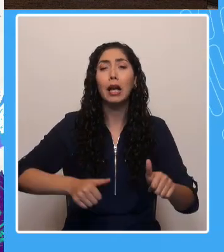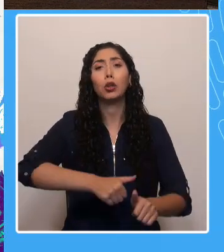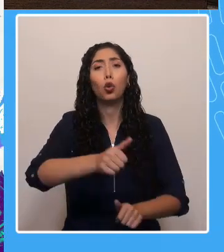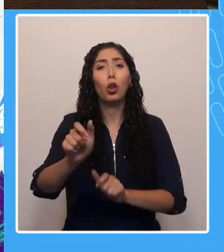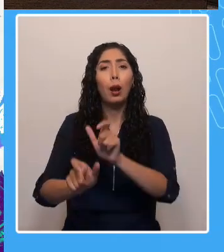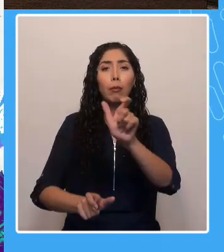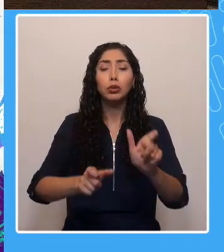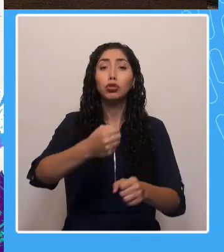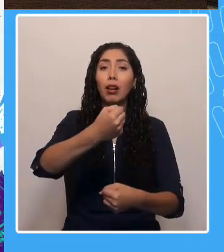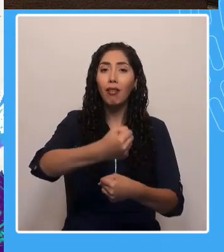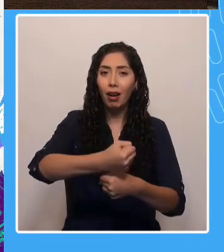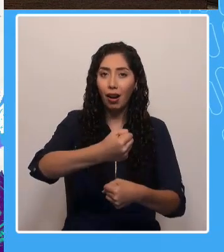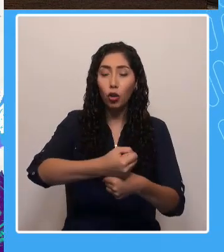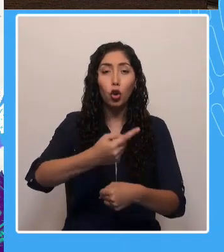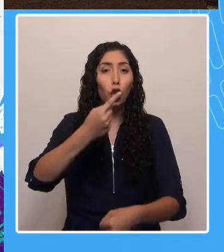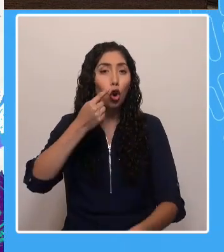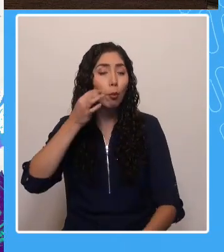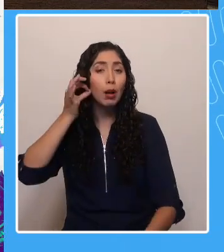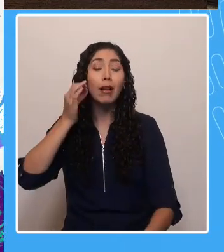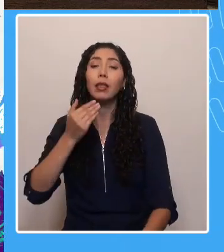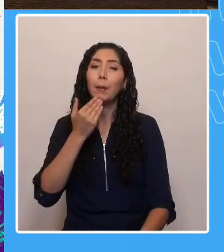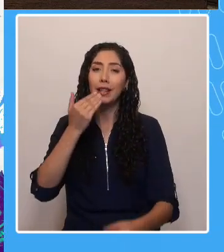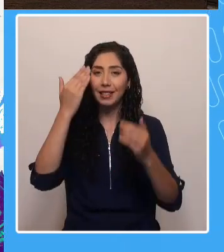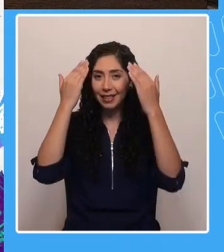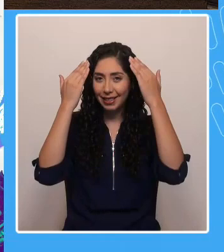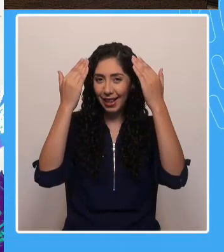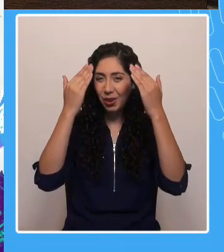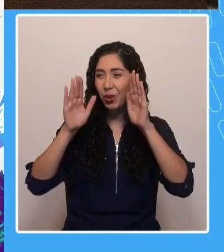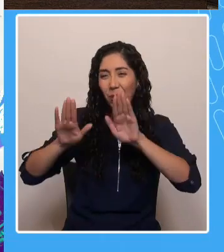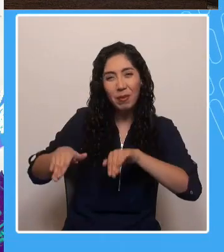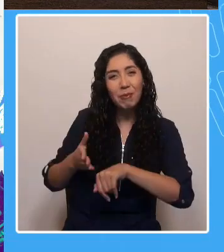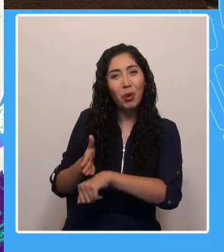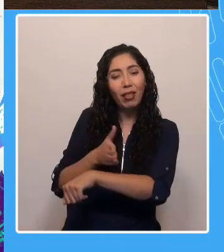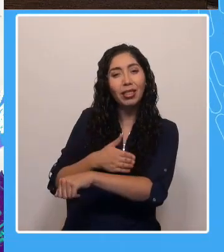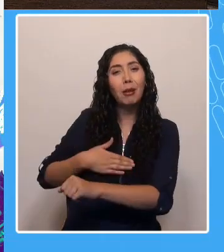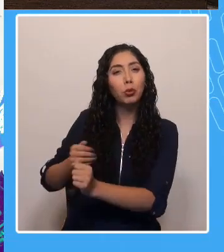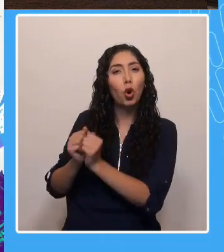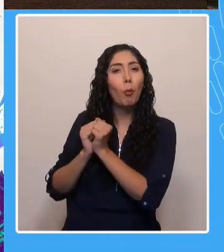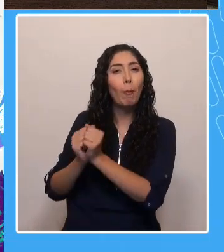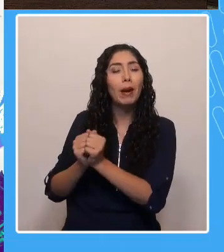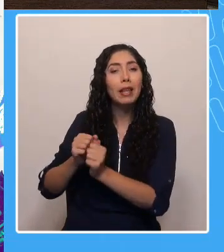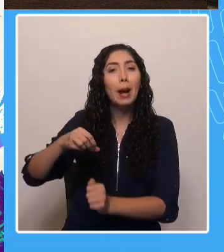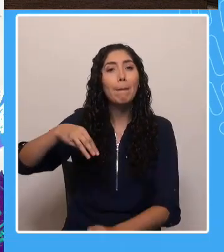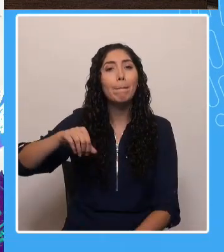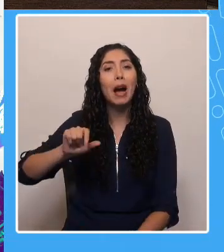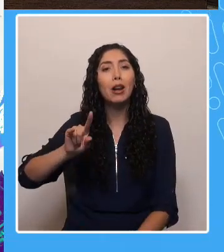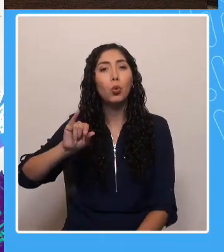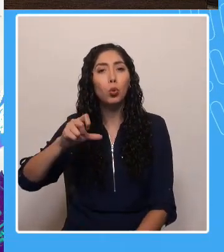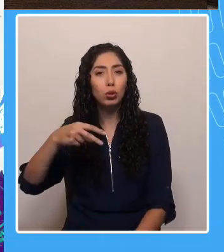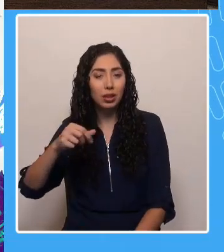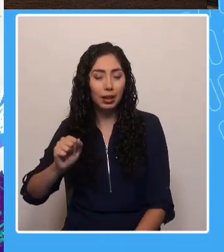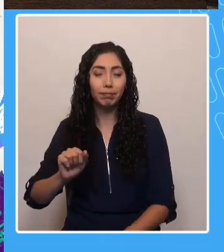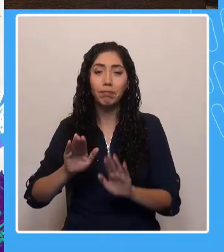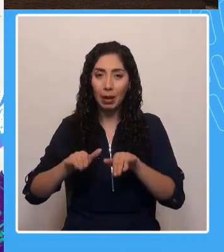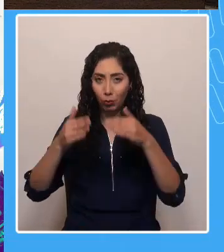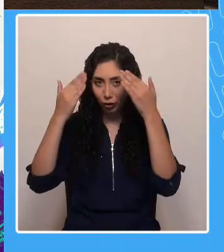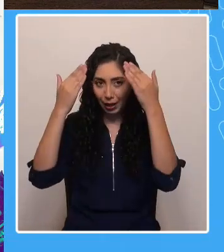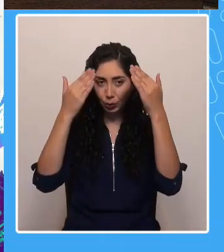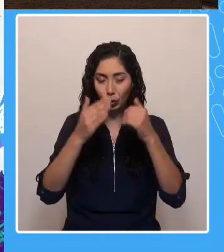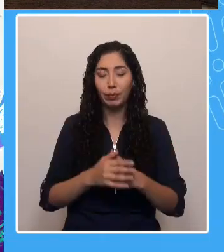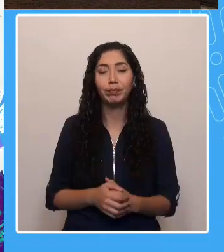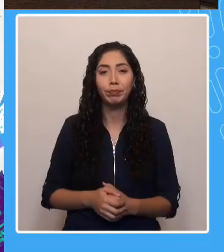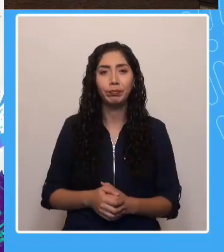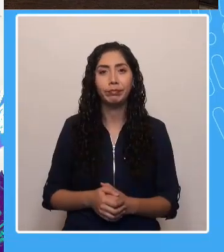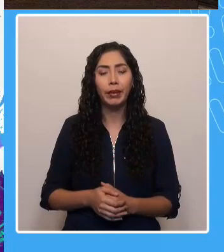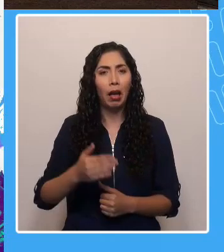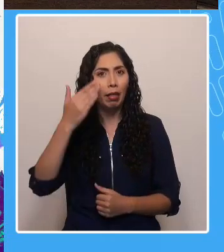trabajadoras. Me incorporo al saludo con el que abrió nuestra compañera constituyente Malucha Pinto. Han sido días